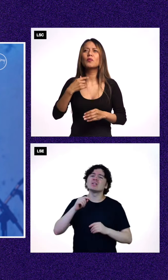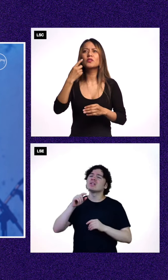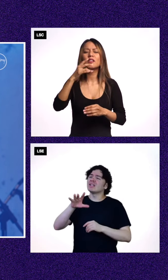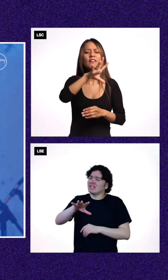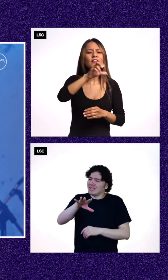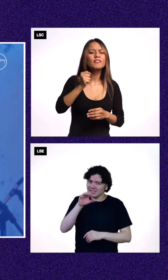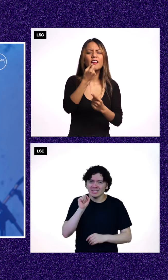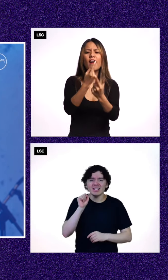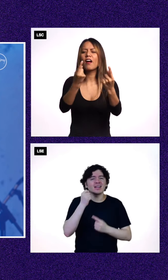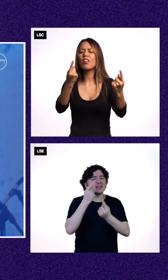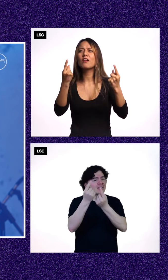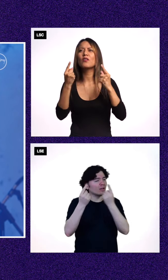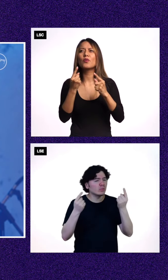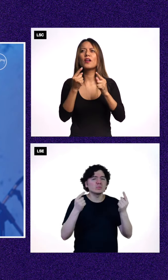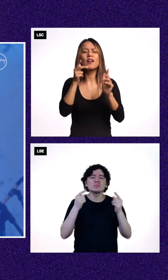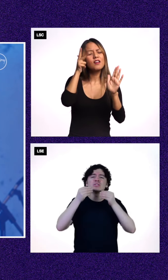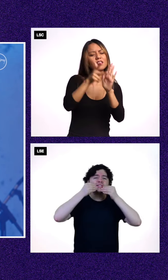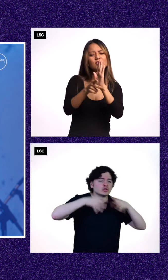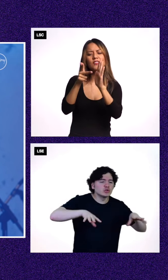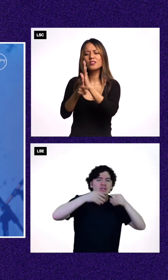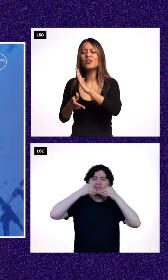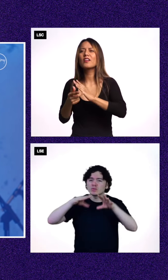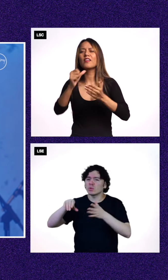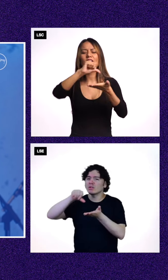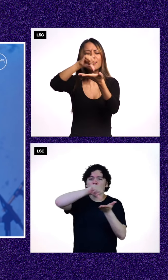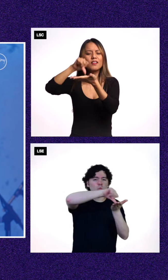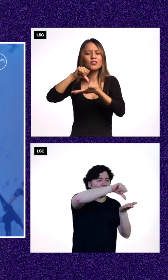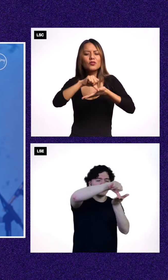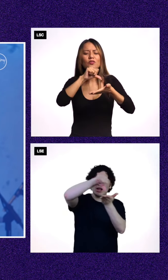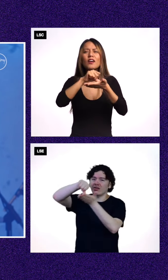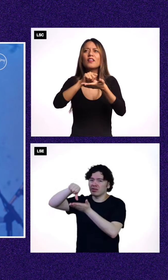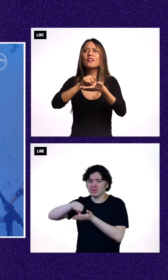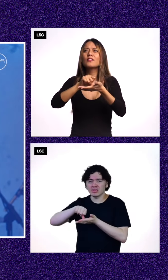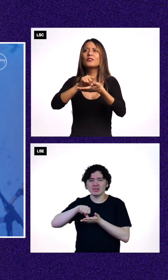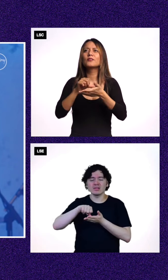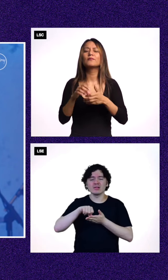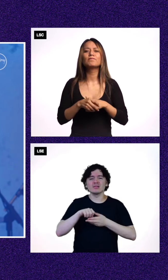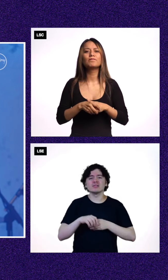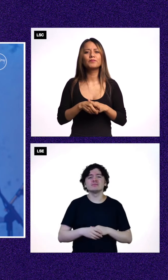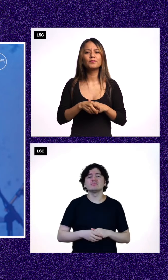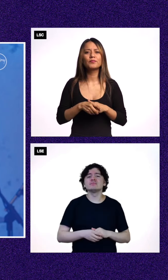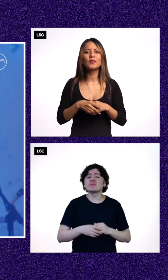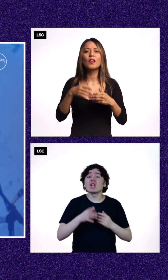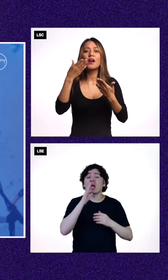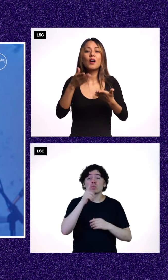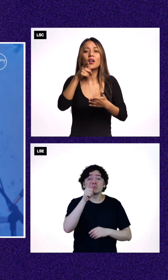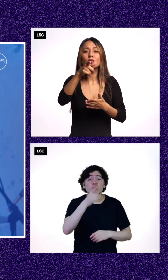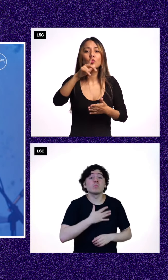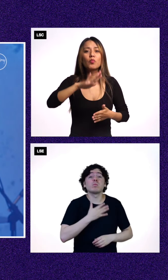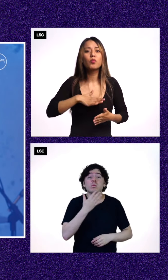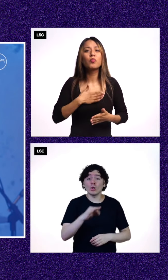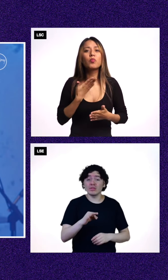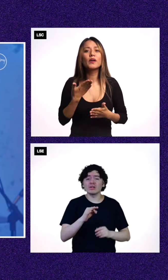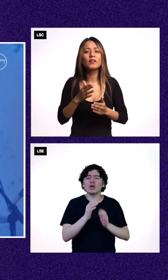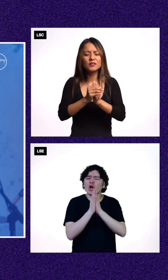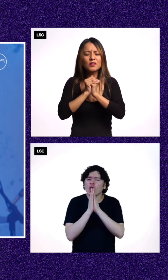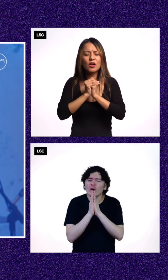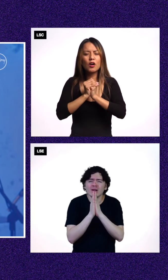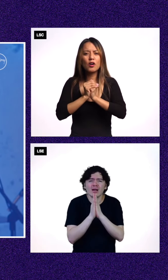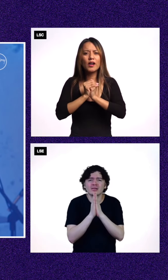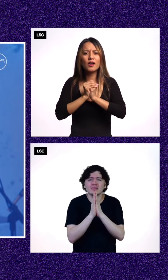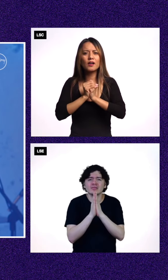Vamos con tus propias palabras ahí en tu sala de estar. ¿Por qué no tomas un momento más para levantar tu voz? No necesitas que nadie te lidere, no necesitas letras